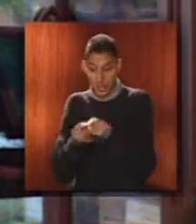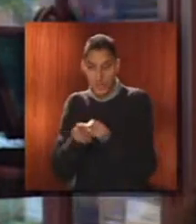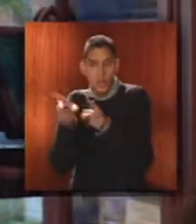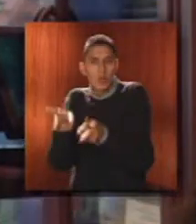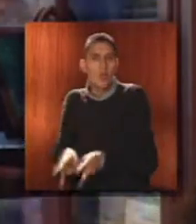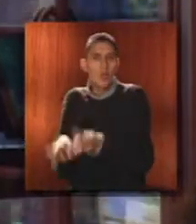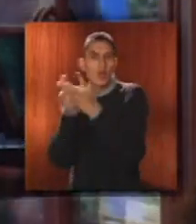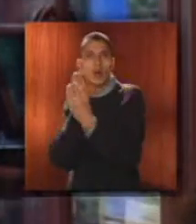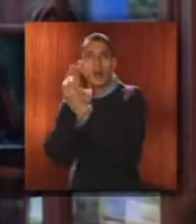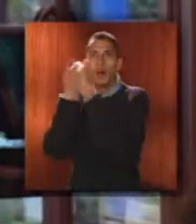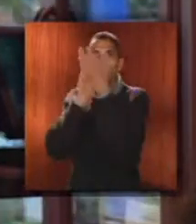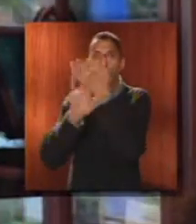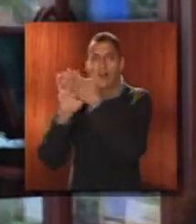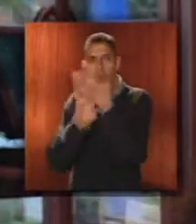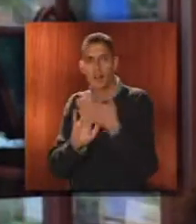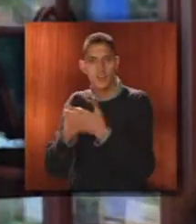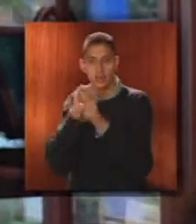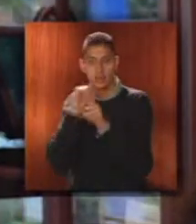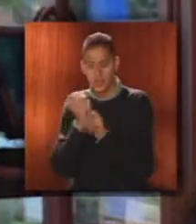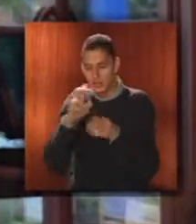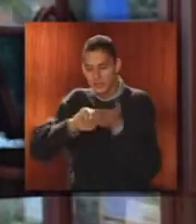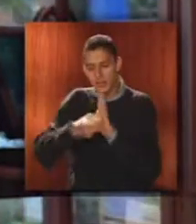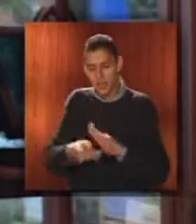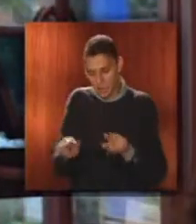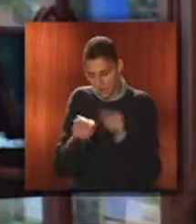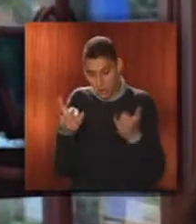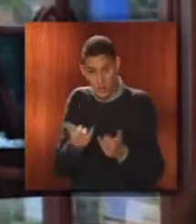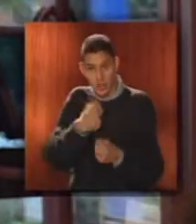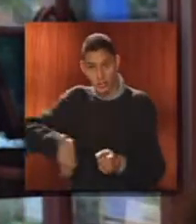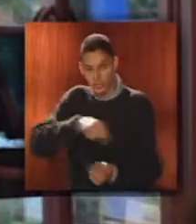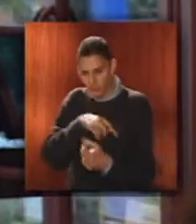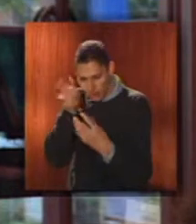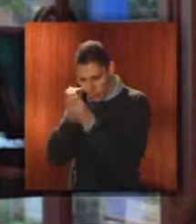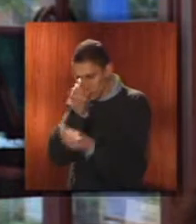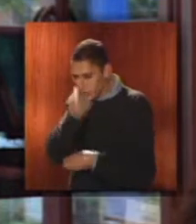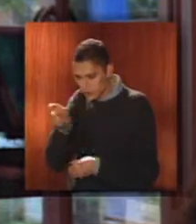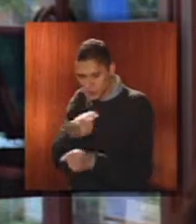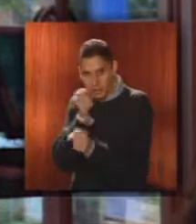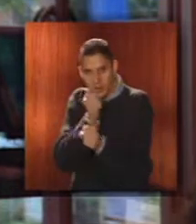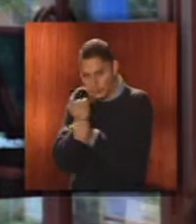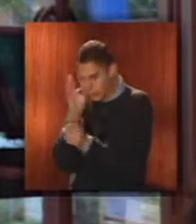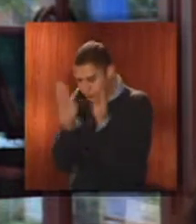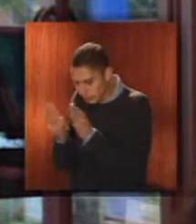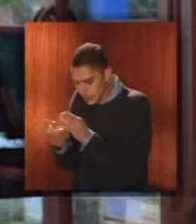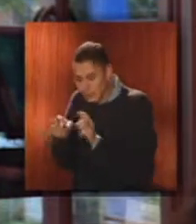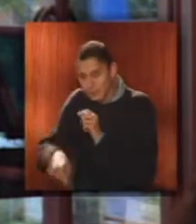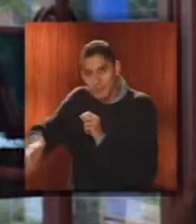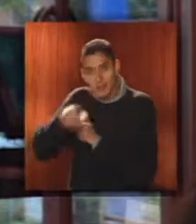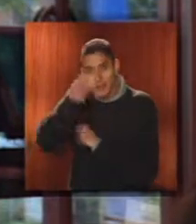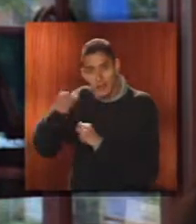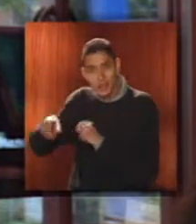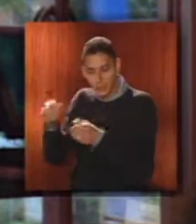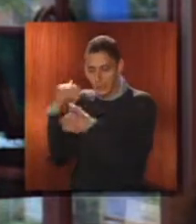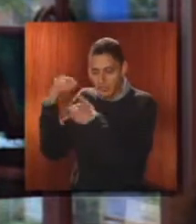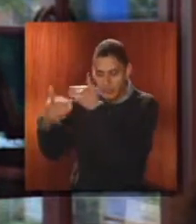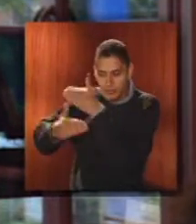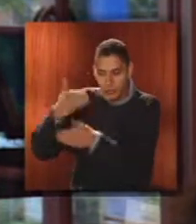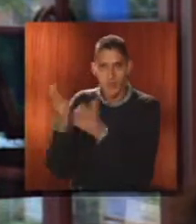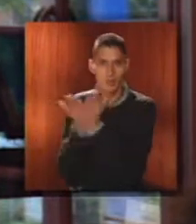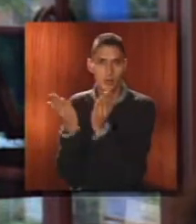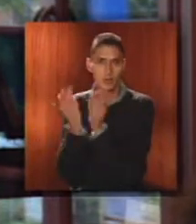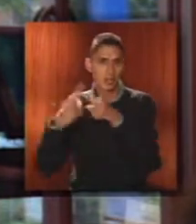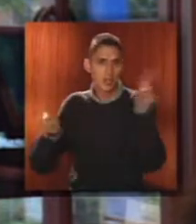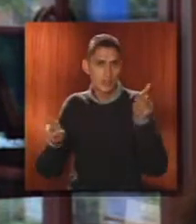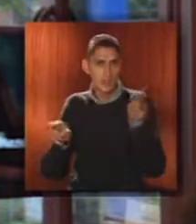es como el mismo hecho de que sea un nuevo paradigma. Esto significa que trabajamos aún con poblaciones que han tenido unos procesos educativos